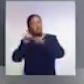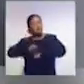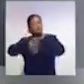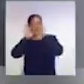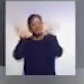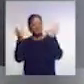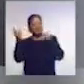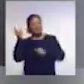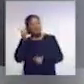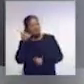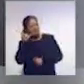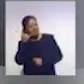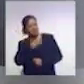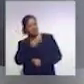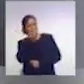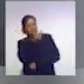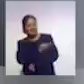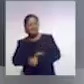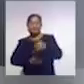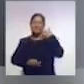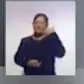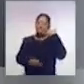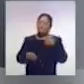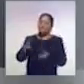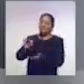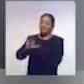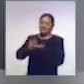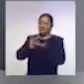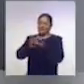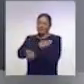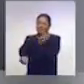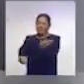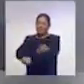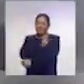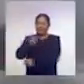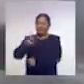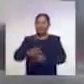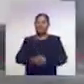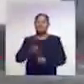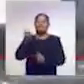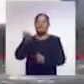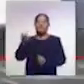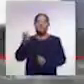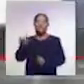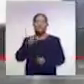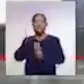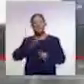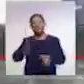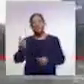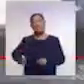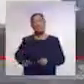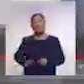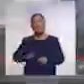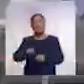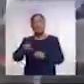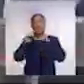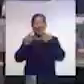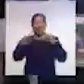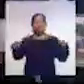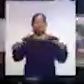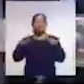este encuentro. Adán, buenas tardes. Gracias, Carla. Auditorio, buena tarde. Así es, informarles que el gobernador Marco Mena se reunió